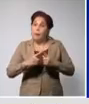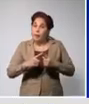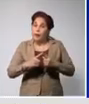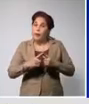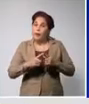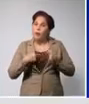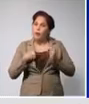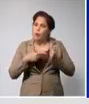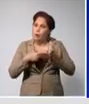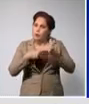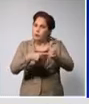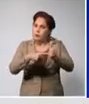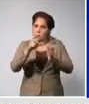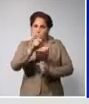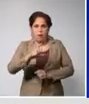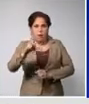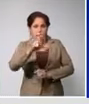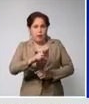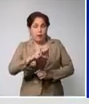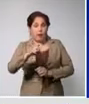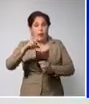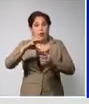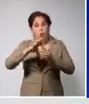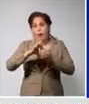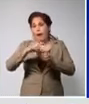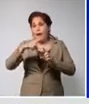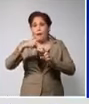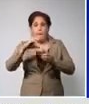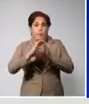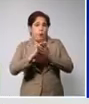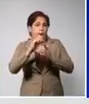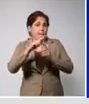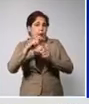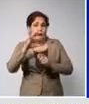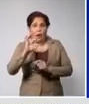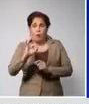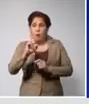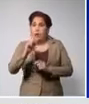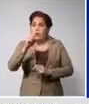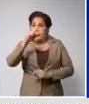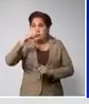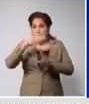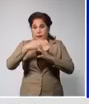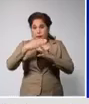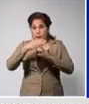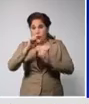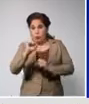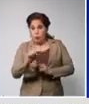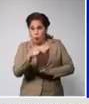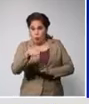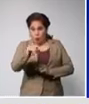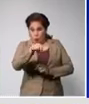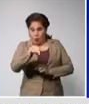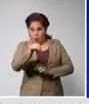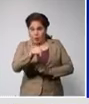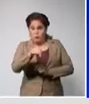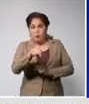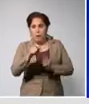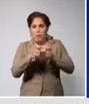Camagüey, Guaymaro y Santa Cruz del Sur con tasas más elevadas en esta